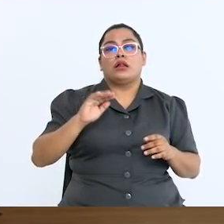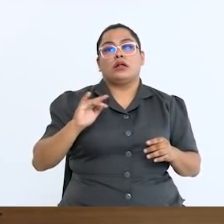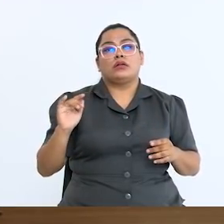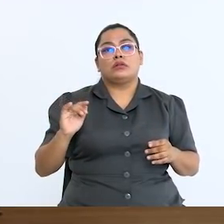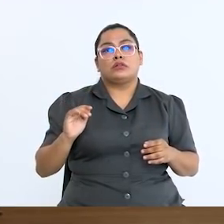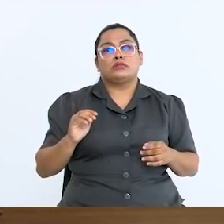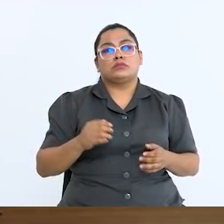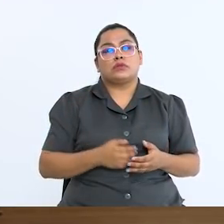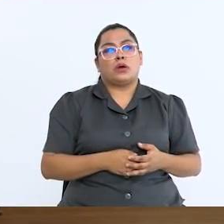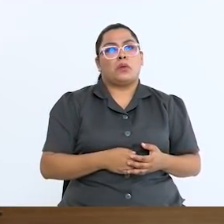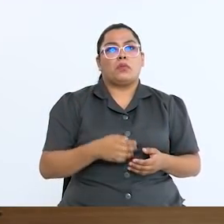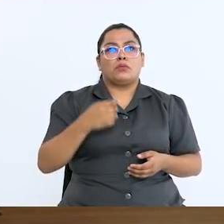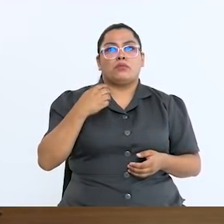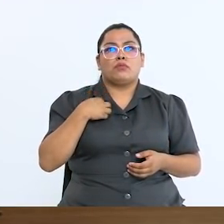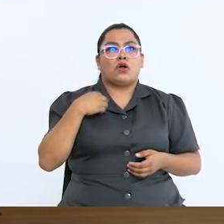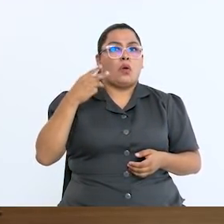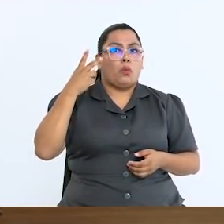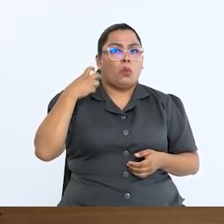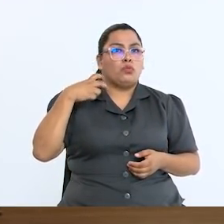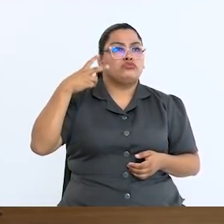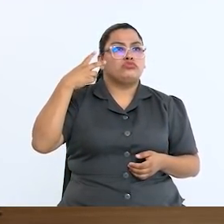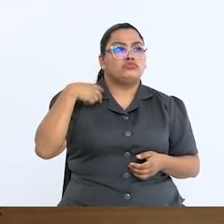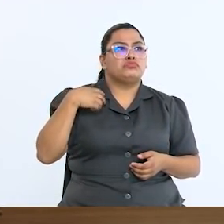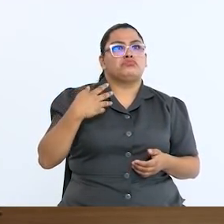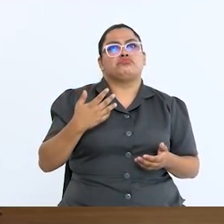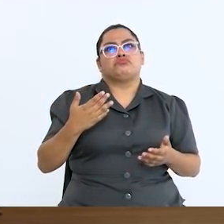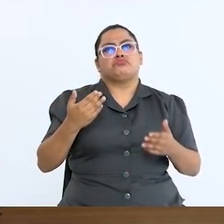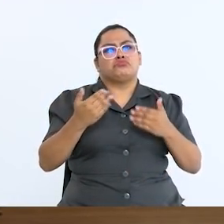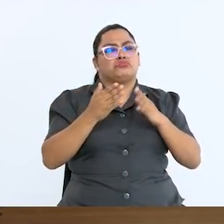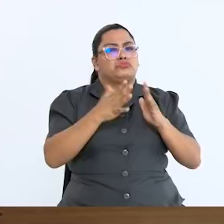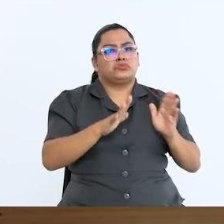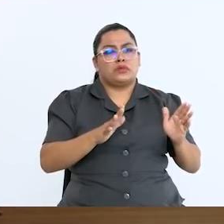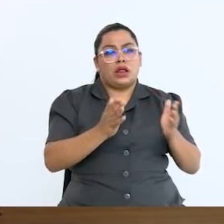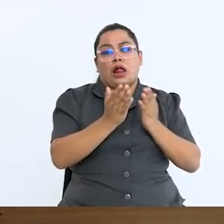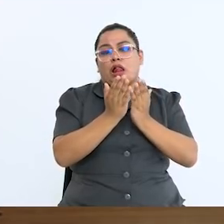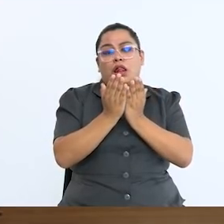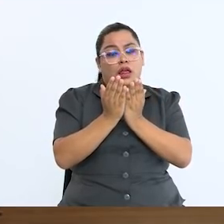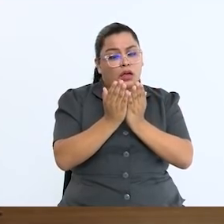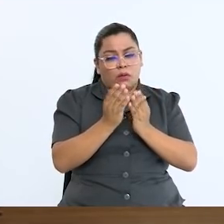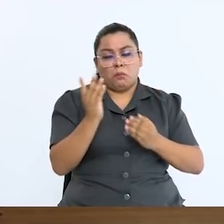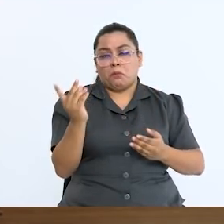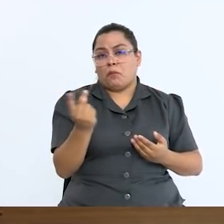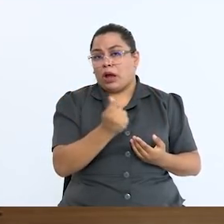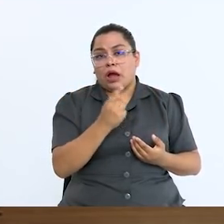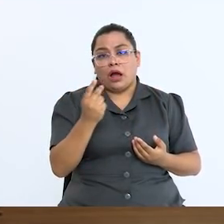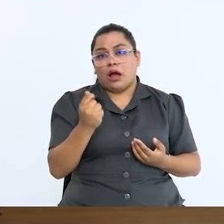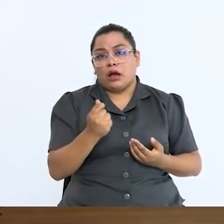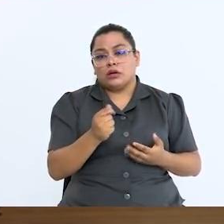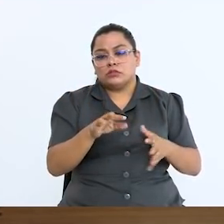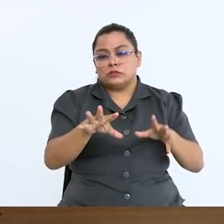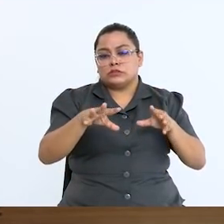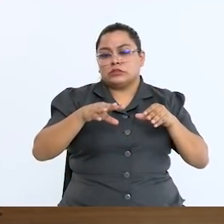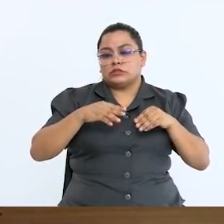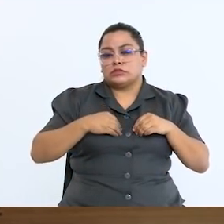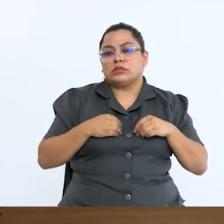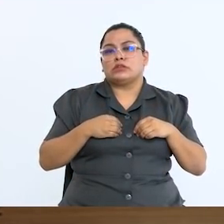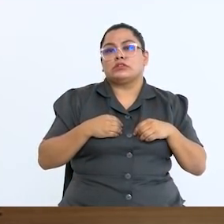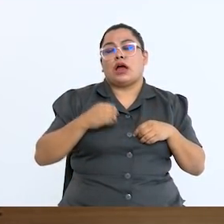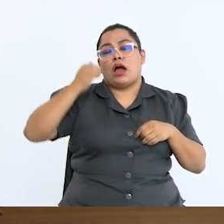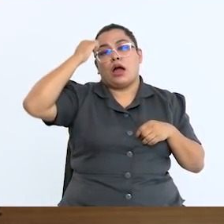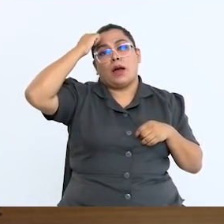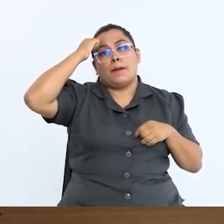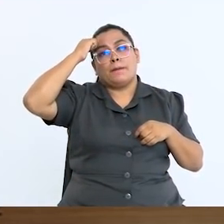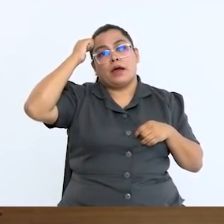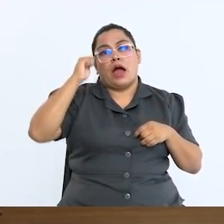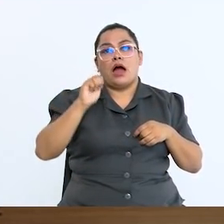través de onomatopeyas, de adivinanzas, de otro tipo de lecturas sencillas que les permiten aprender